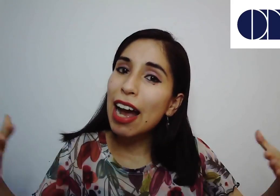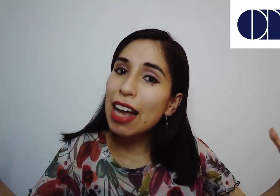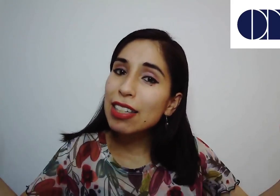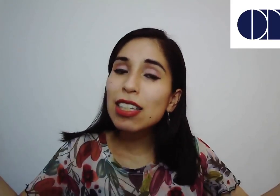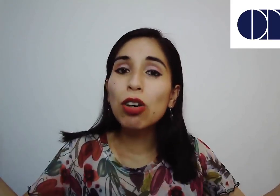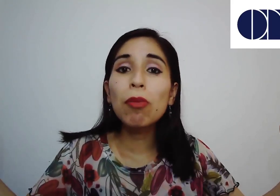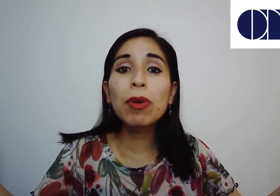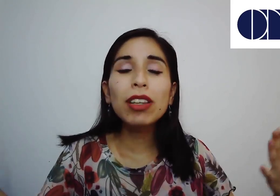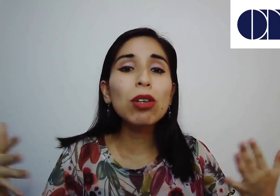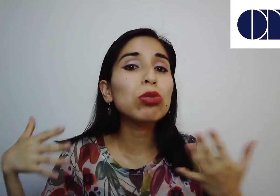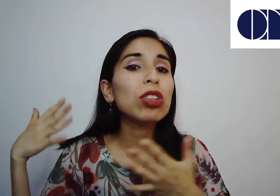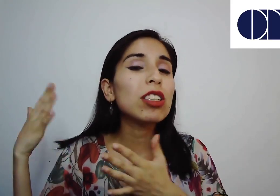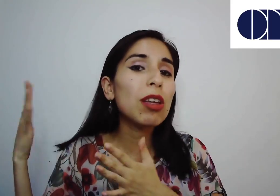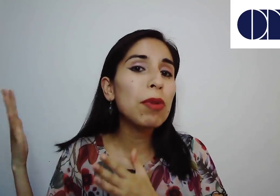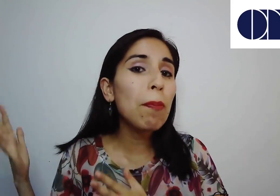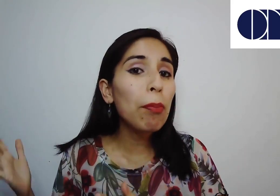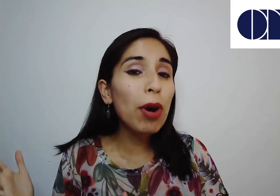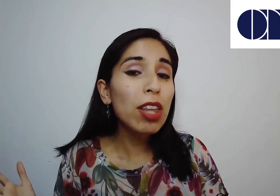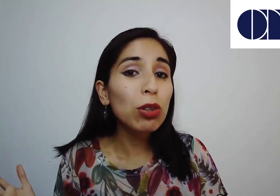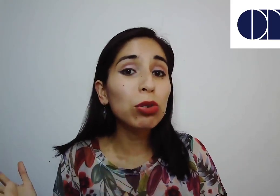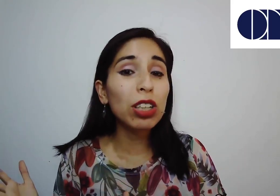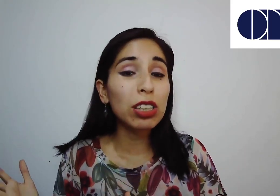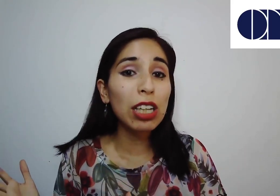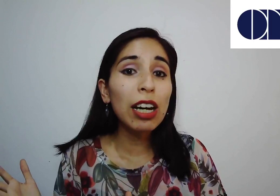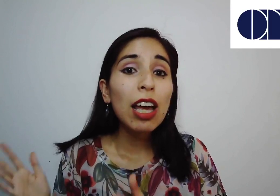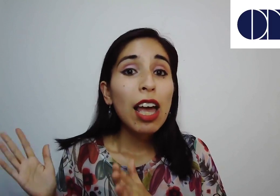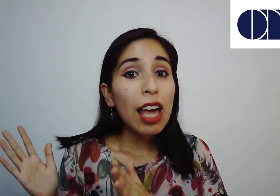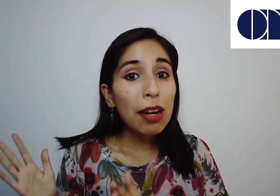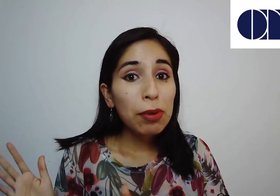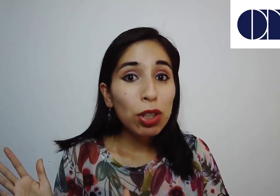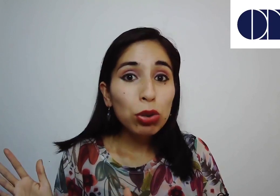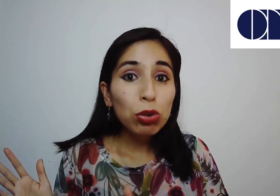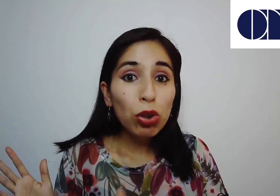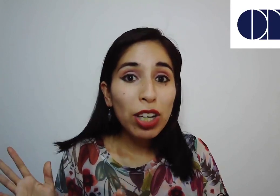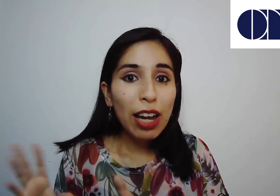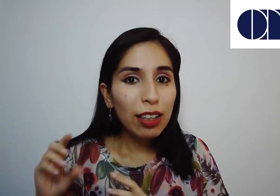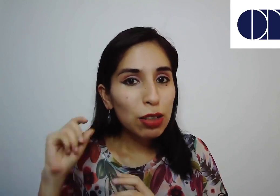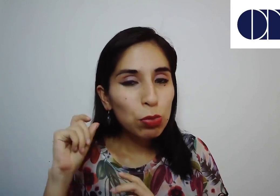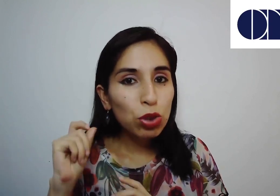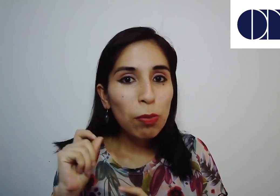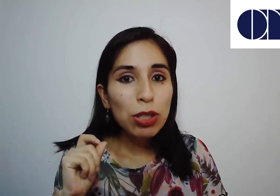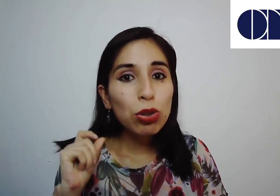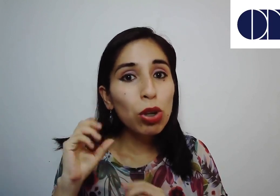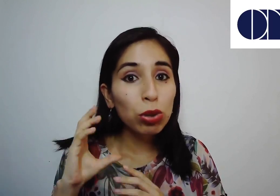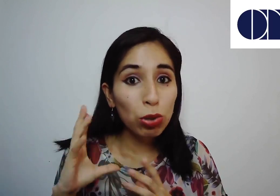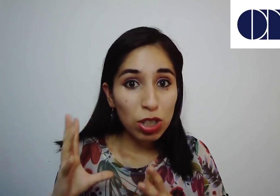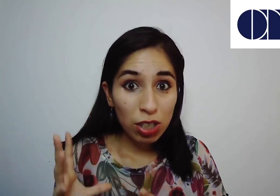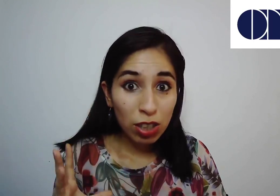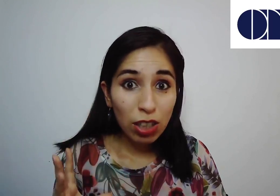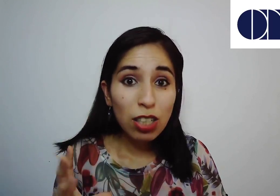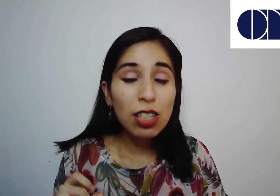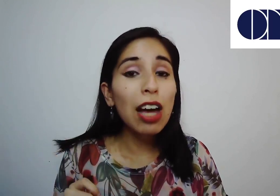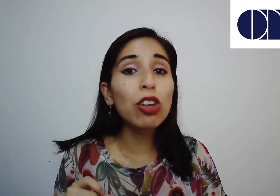la clase completa ustedes también pueden utilizar el vídeo tutorial es mucho más corto y sintetizado